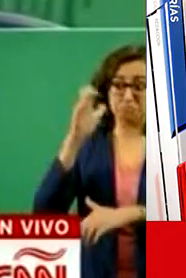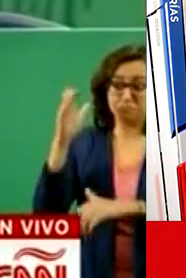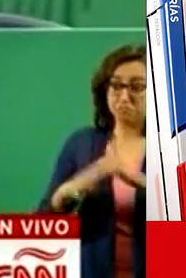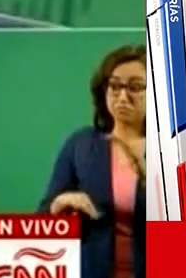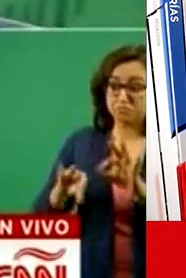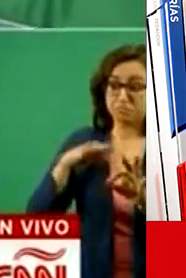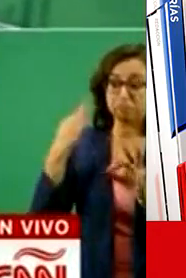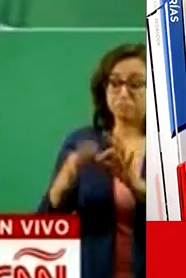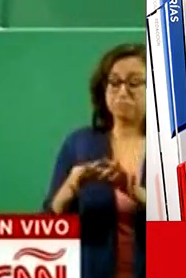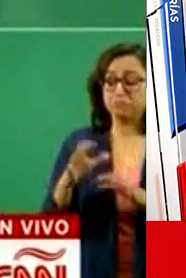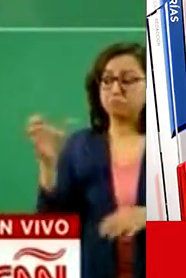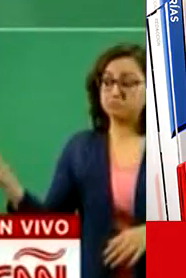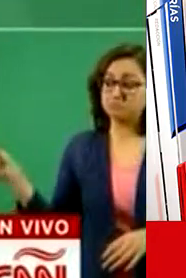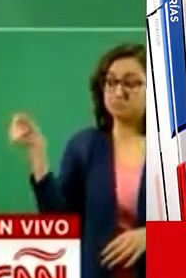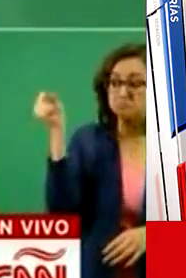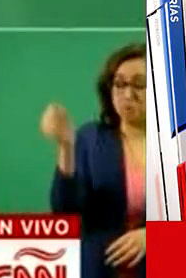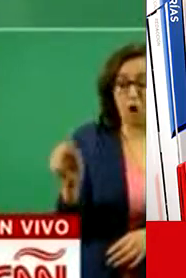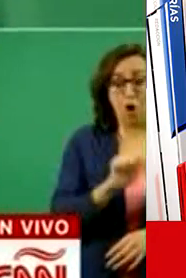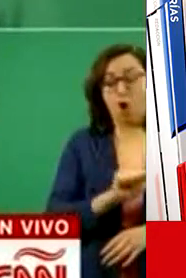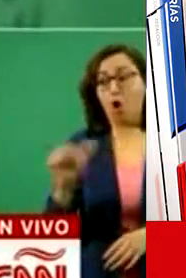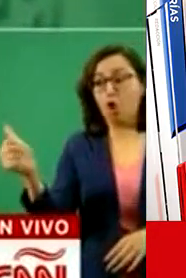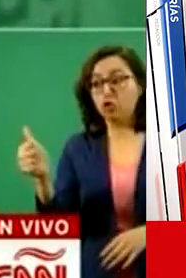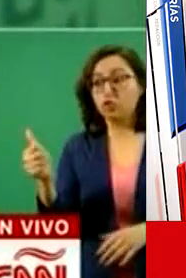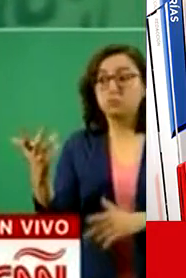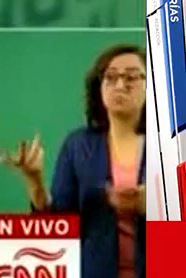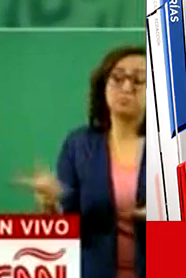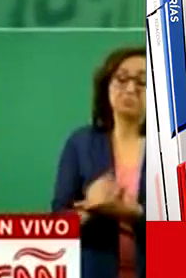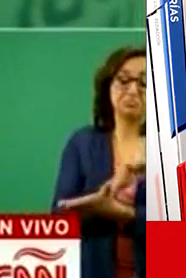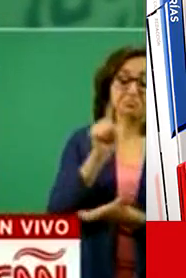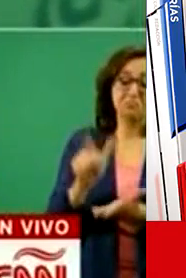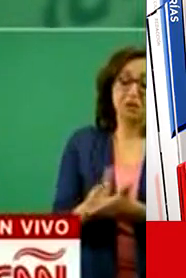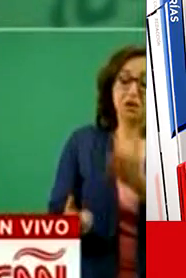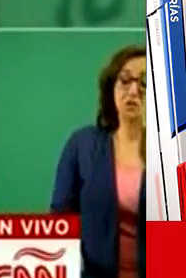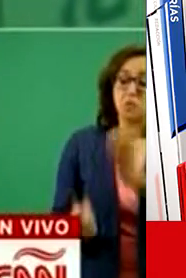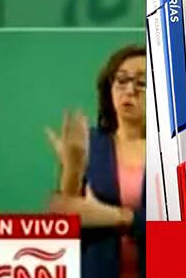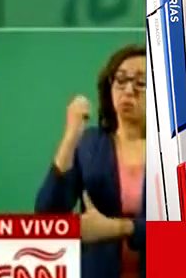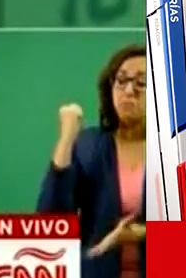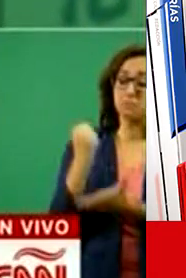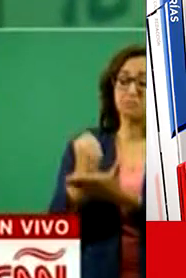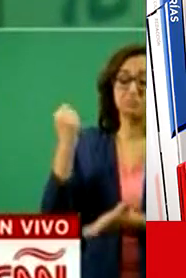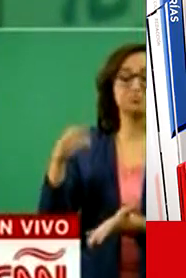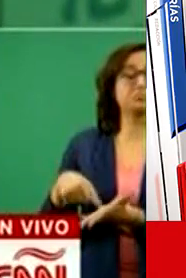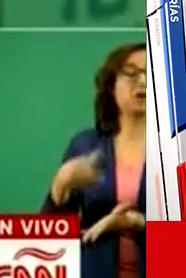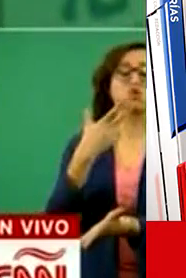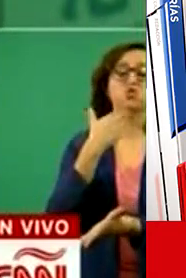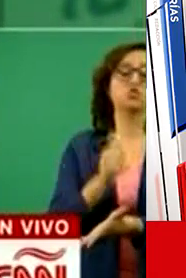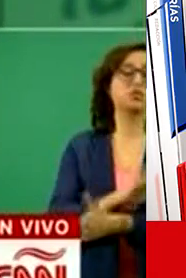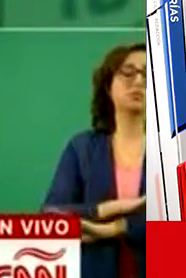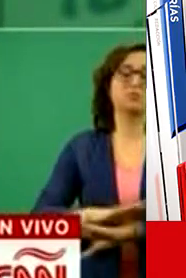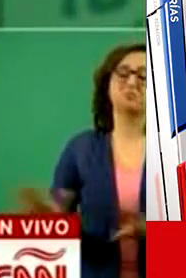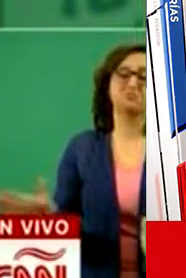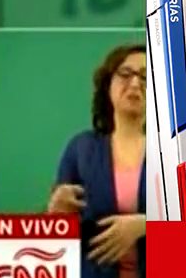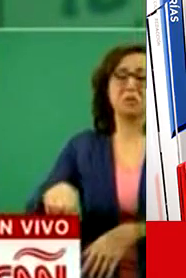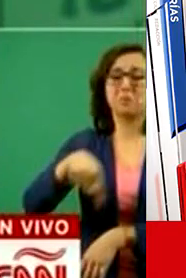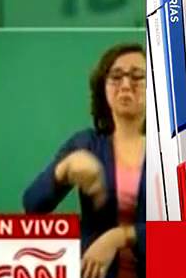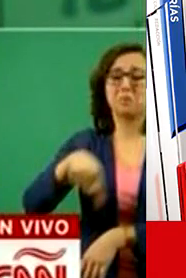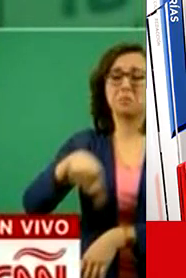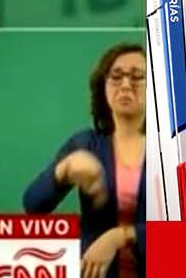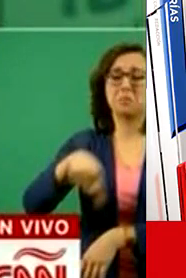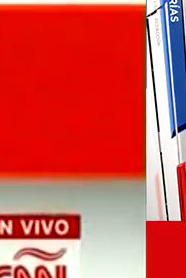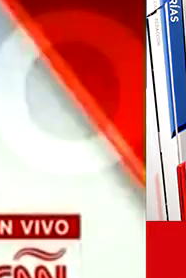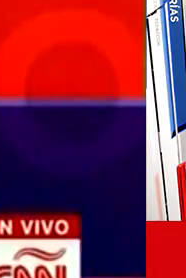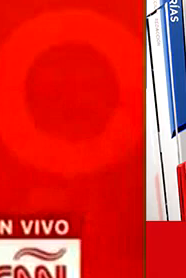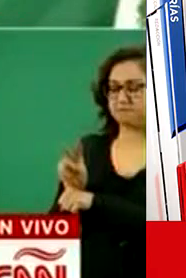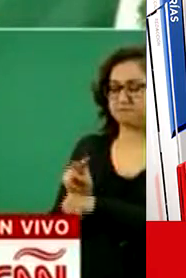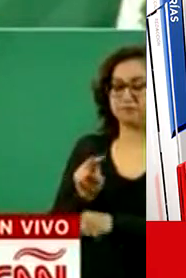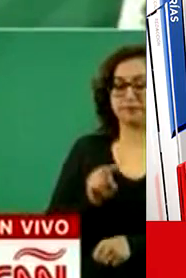van a quedar como letra muerta las leyes que se aprobaron para renovar el Poder Judicial.